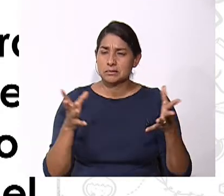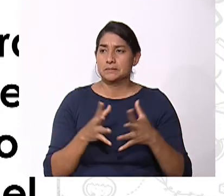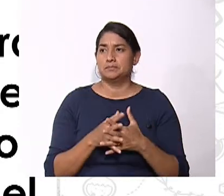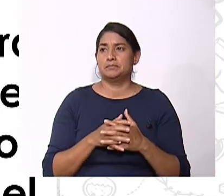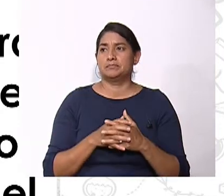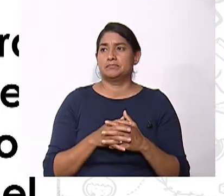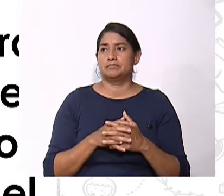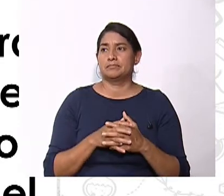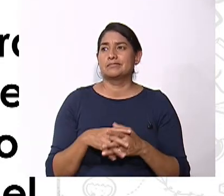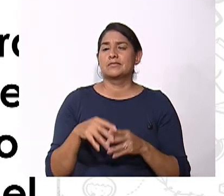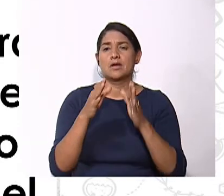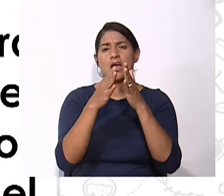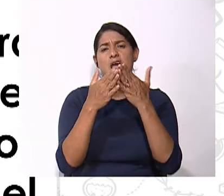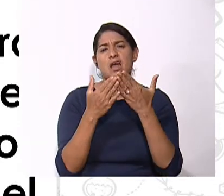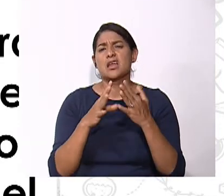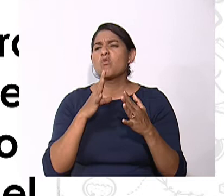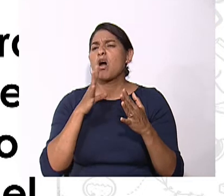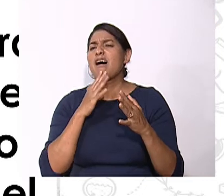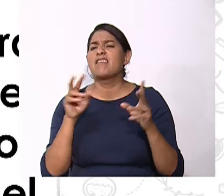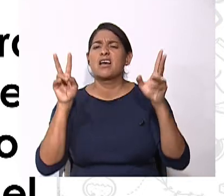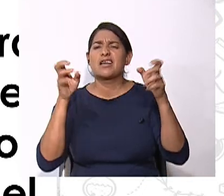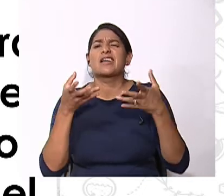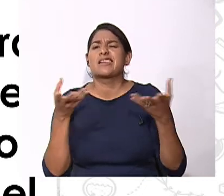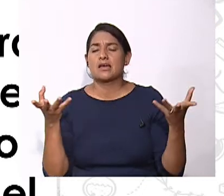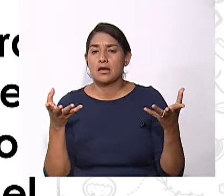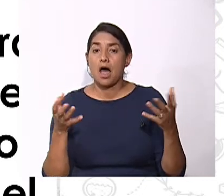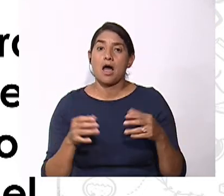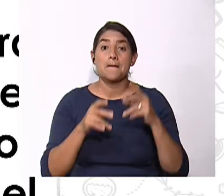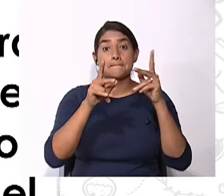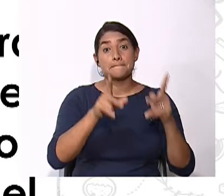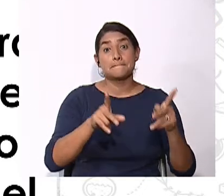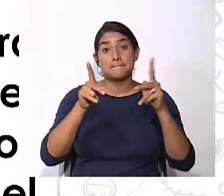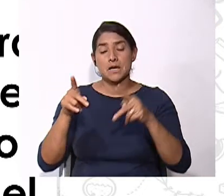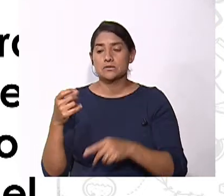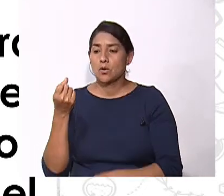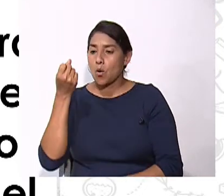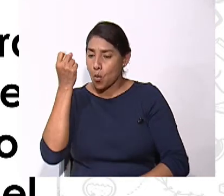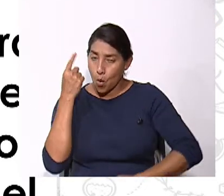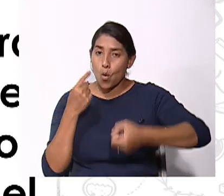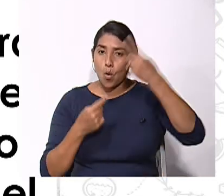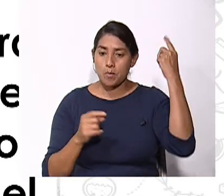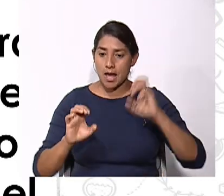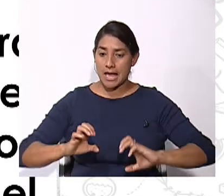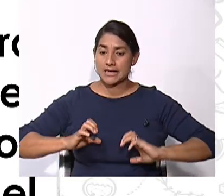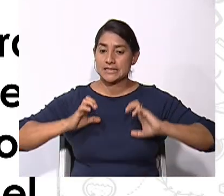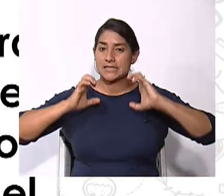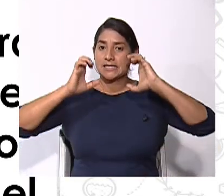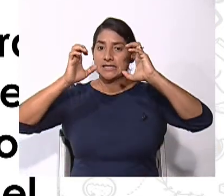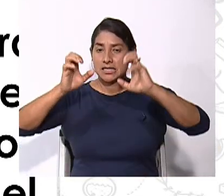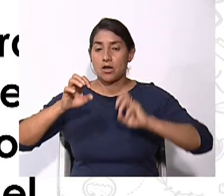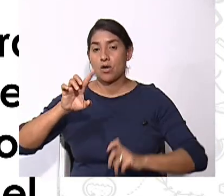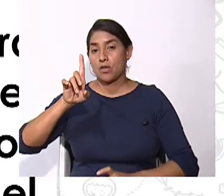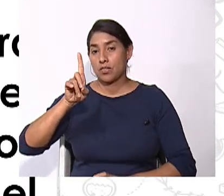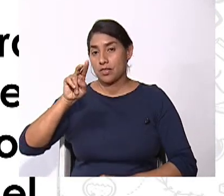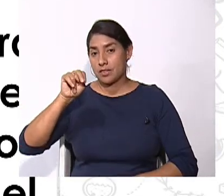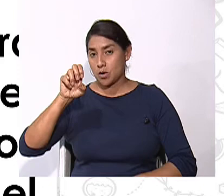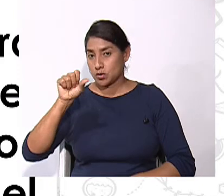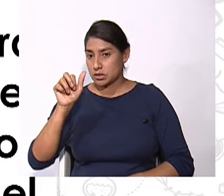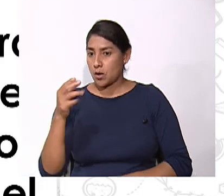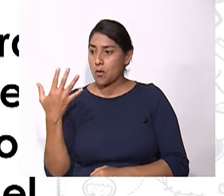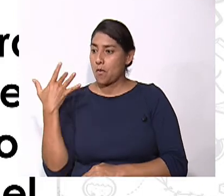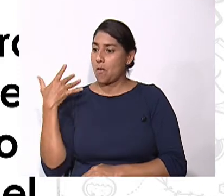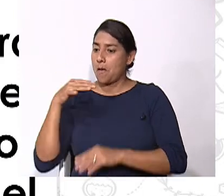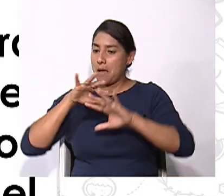¿De qué trata el contenido del libro? Que la gente logra comprender la existencia de los dinosaurios en